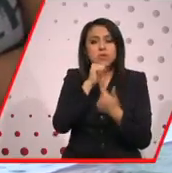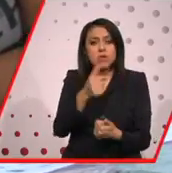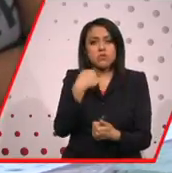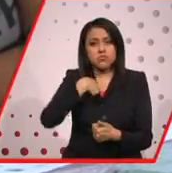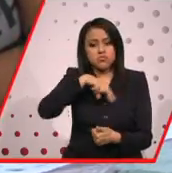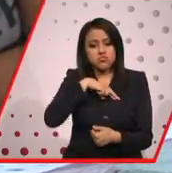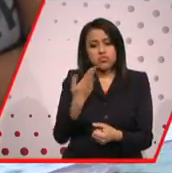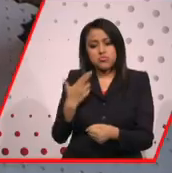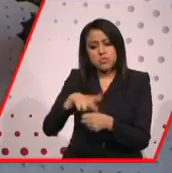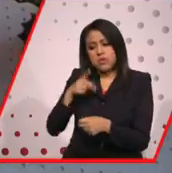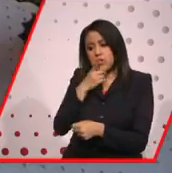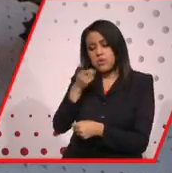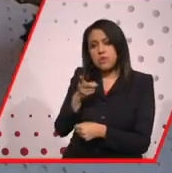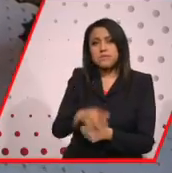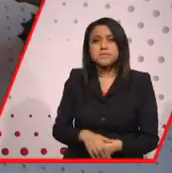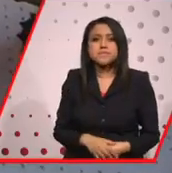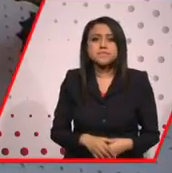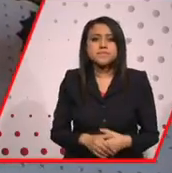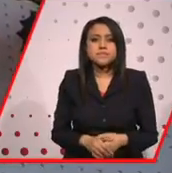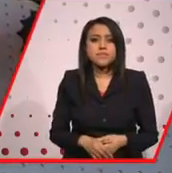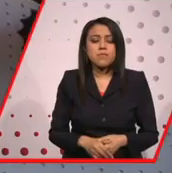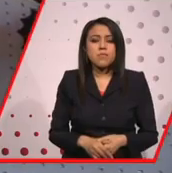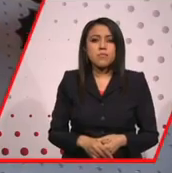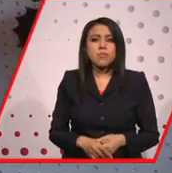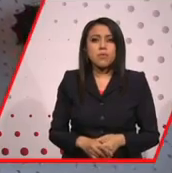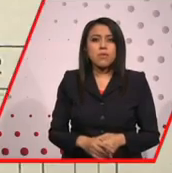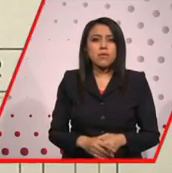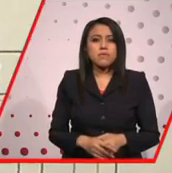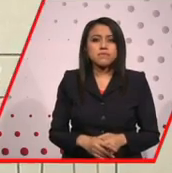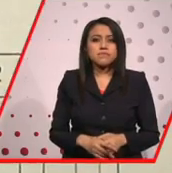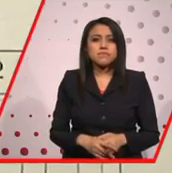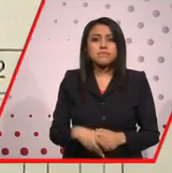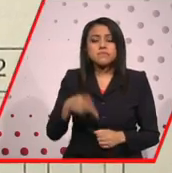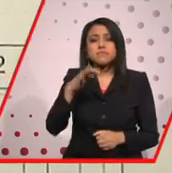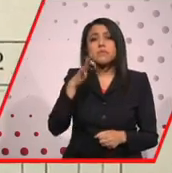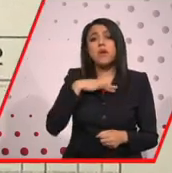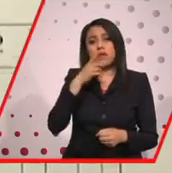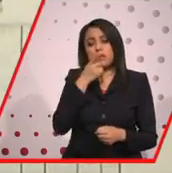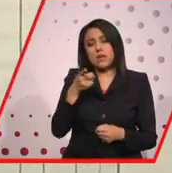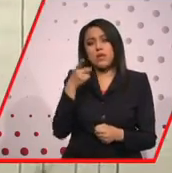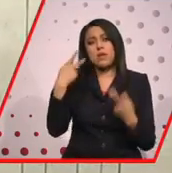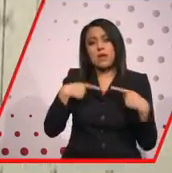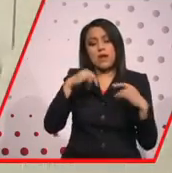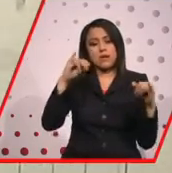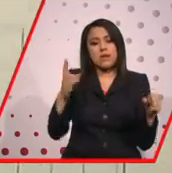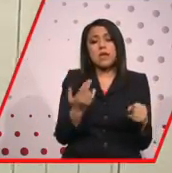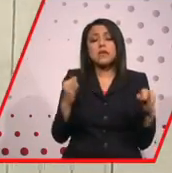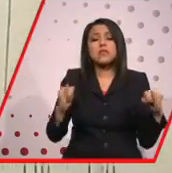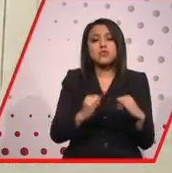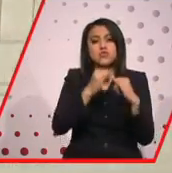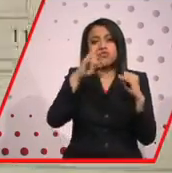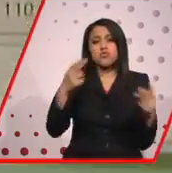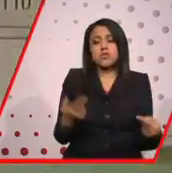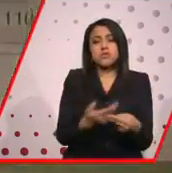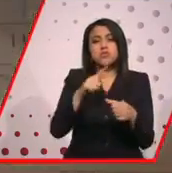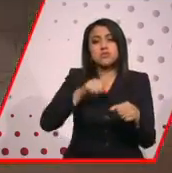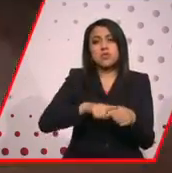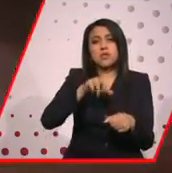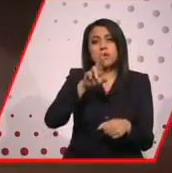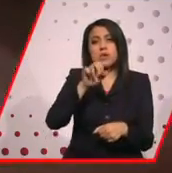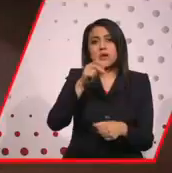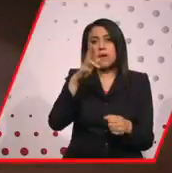una clínica en la cual lo remitieron al Instituto Nacional de Rehabilitación y ahí fue diagnosticado